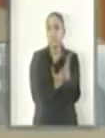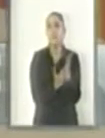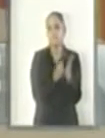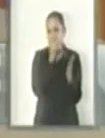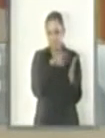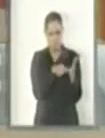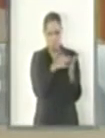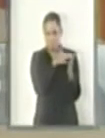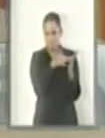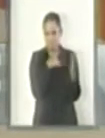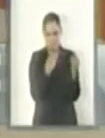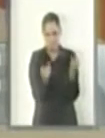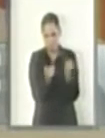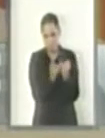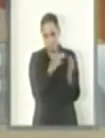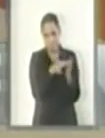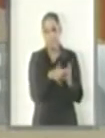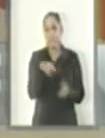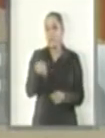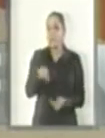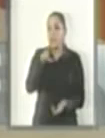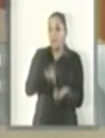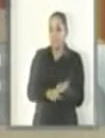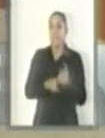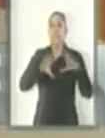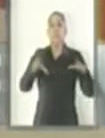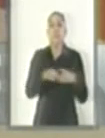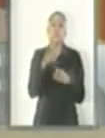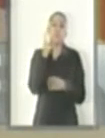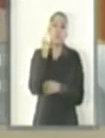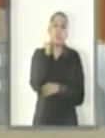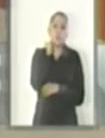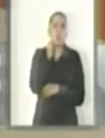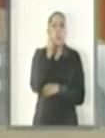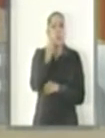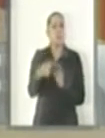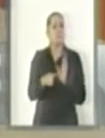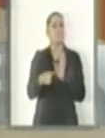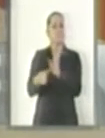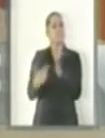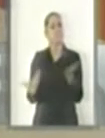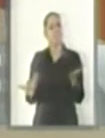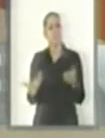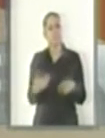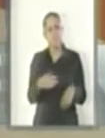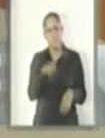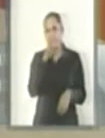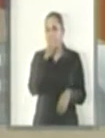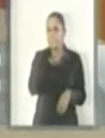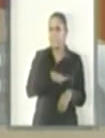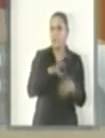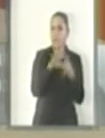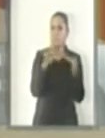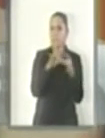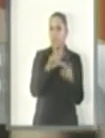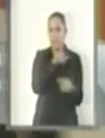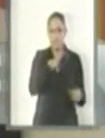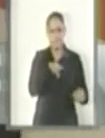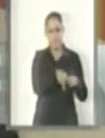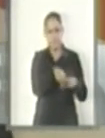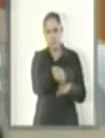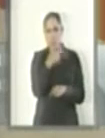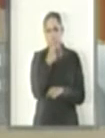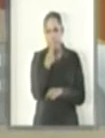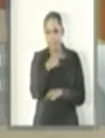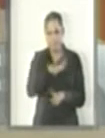la Comisión Permanente del H. Congreso de la Unión condena el asesinato del regidor de Coxatlán, San Luis Potosí, Lorenzo Hernández